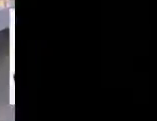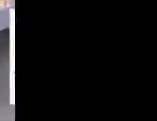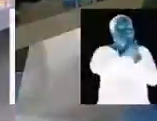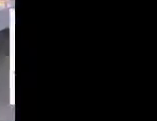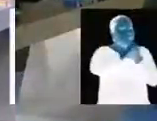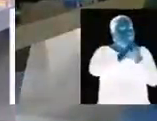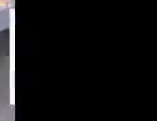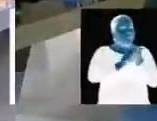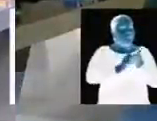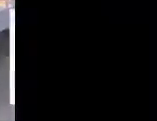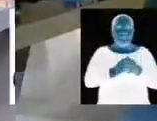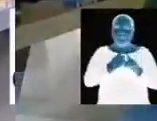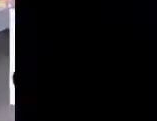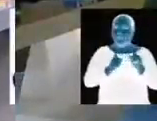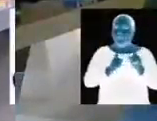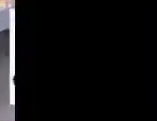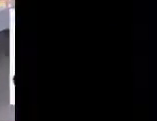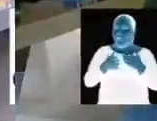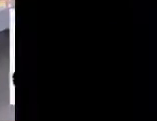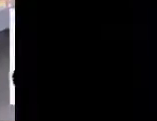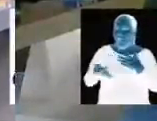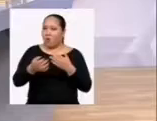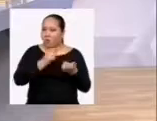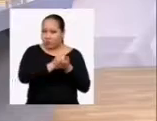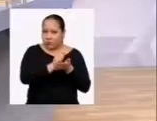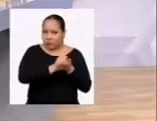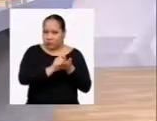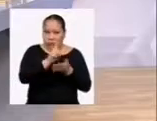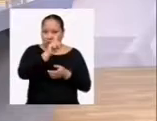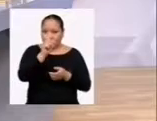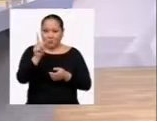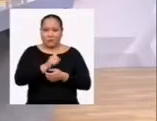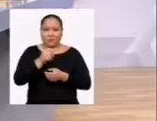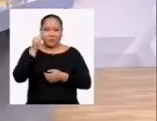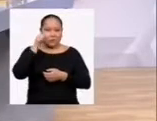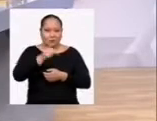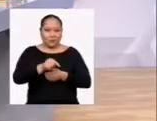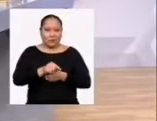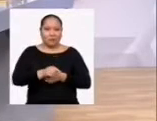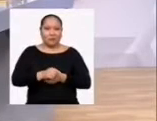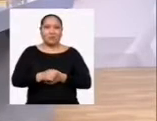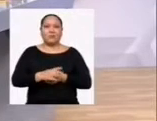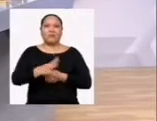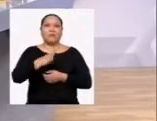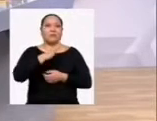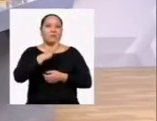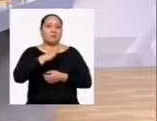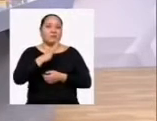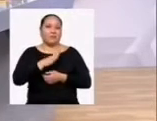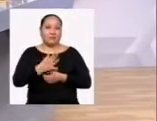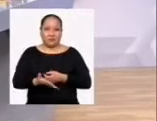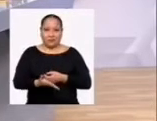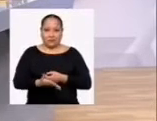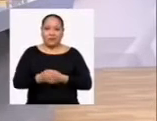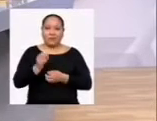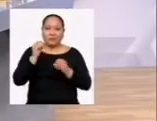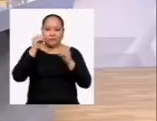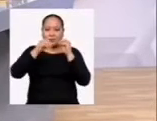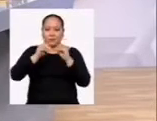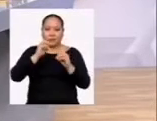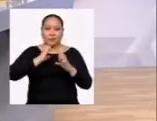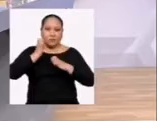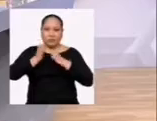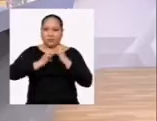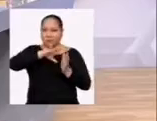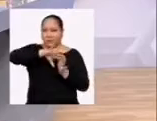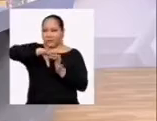escritura. Pero no cualquier tipo de escritura, sino aquella que es formal, porque dejamos nuestras emociones de lado